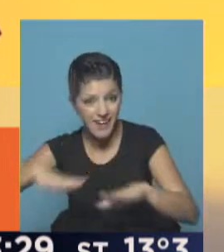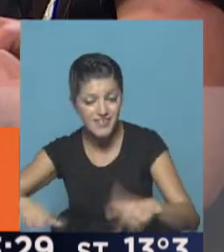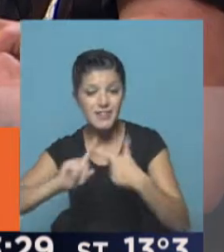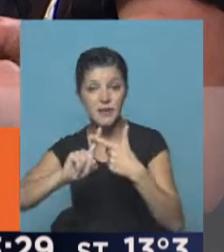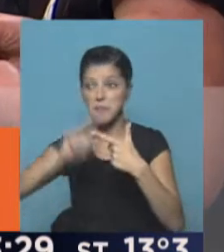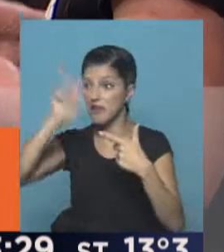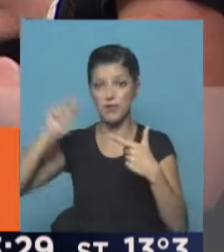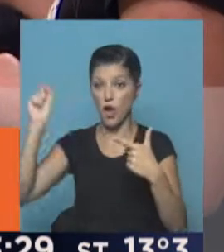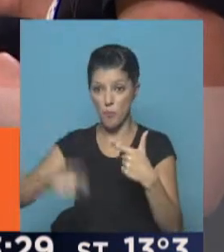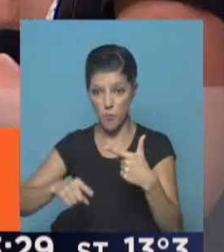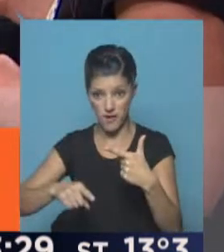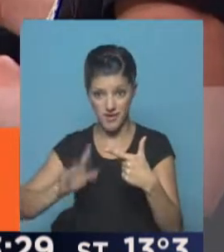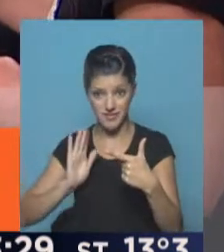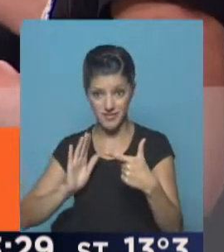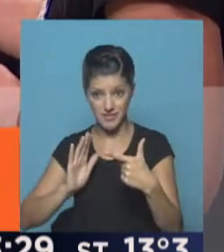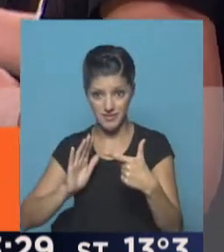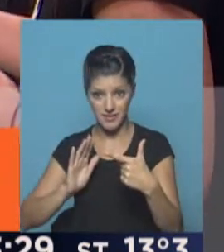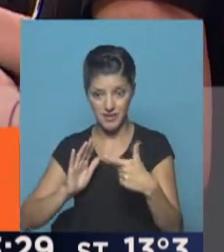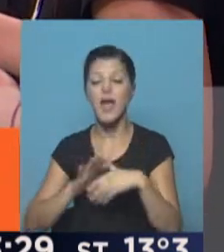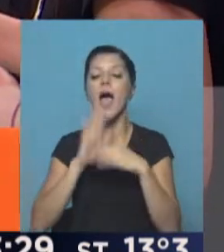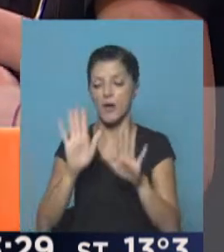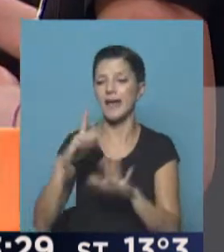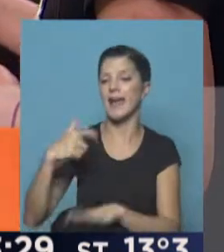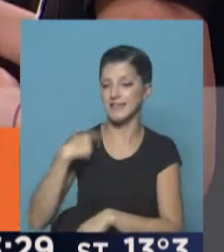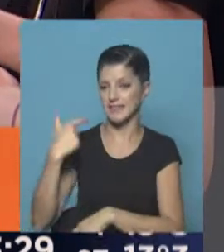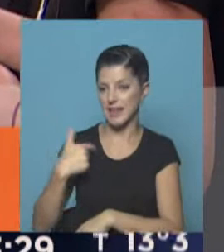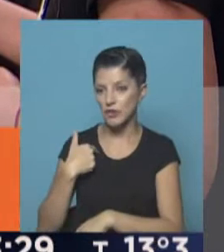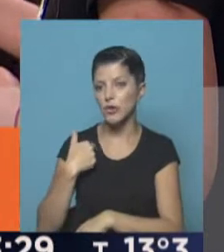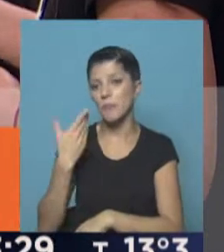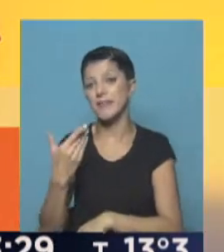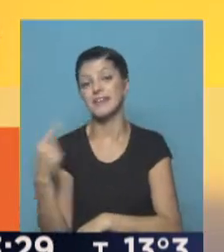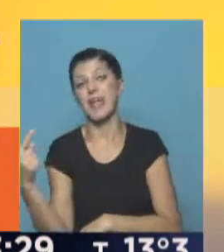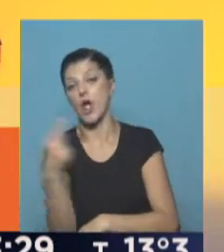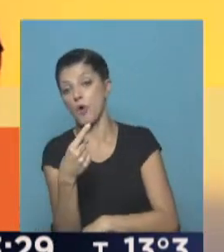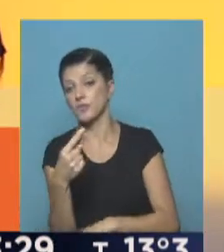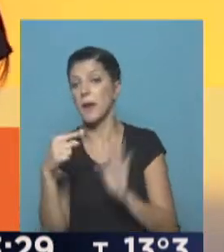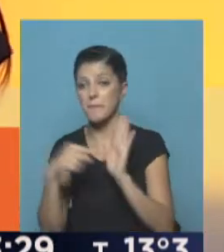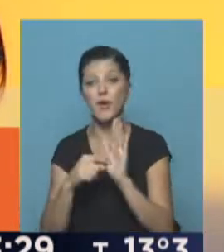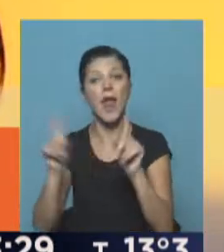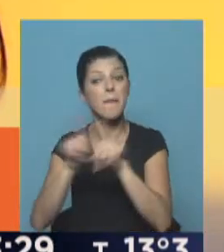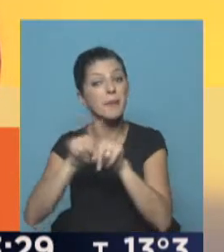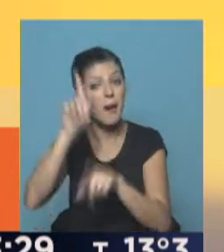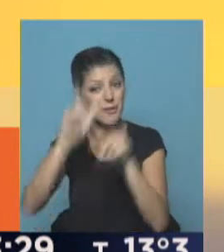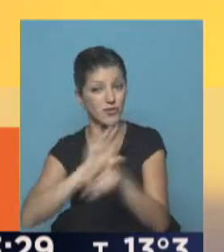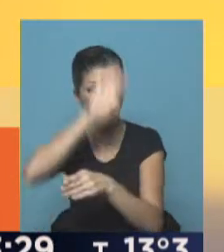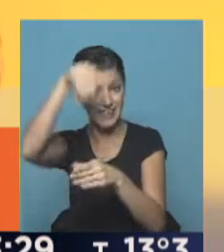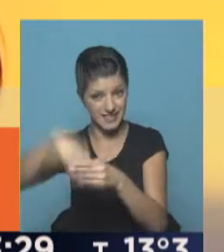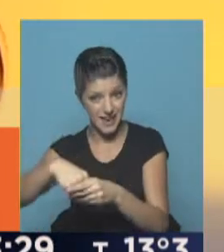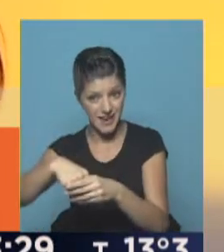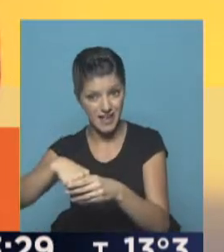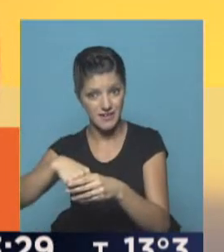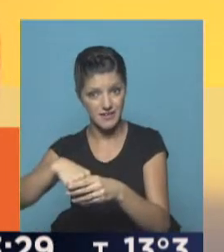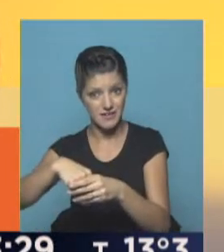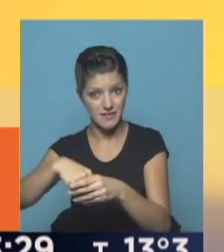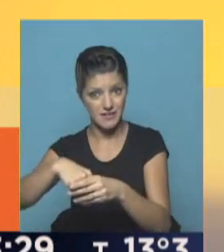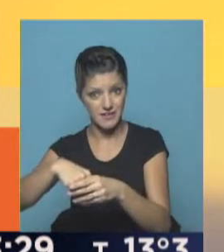votantes, y si bien el peso de los sindicatos puede jugarle en contra, yo creo que también son ellos mismos los que le van a dar